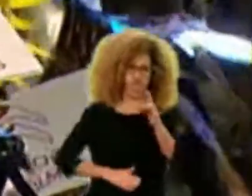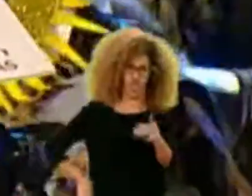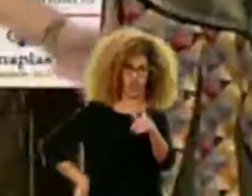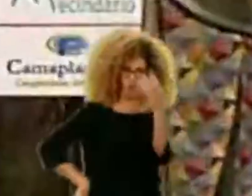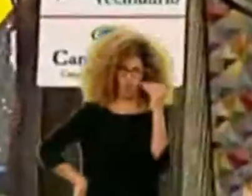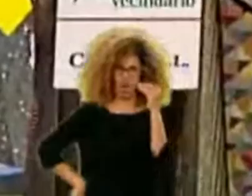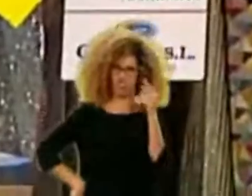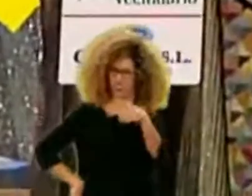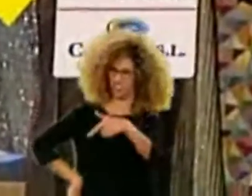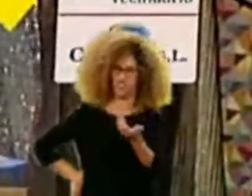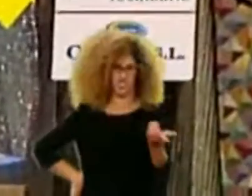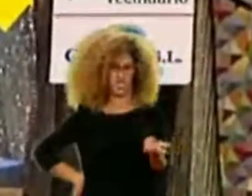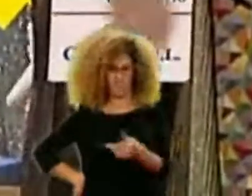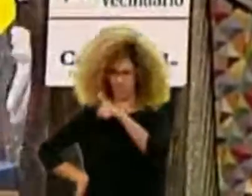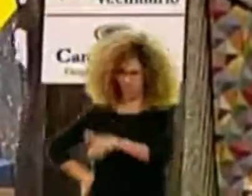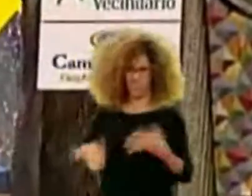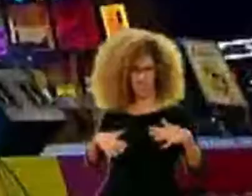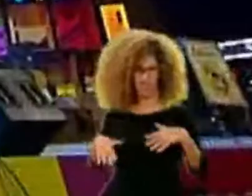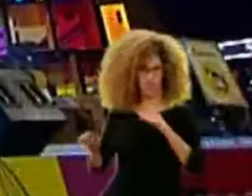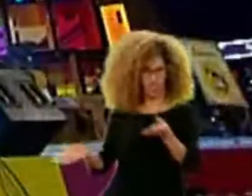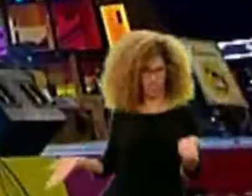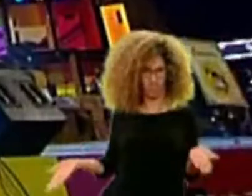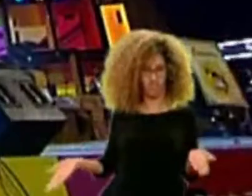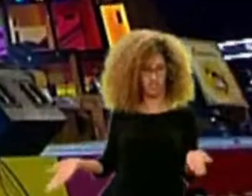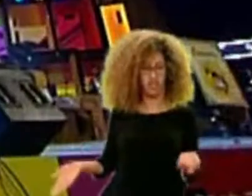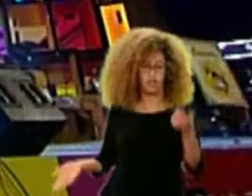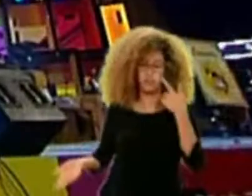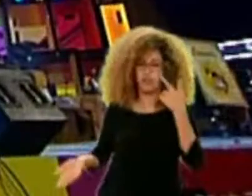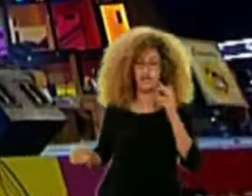Fuerte, niño, ¿eh? ¿Tú has visto cómo viene vestido este? Mira, niño, yo